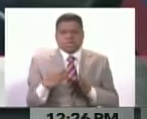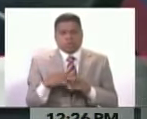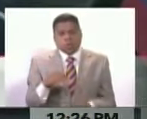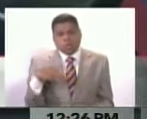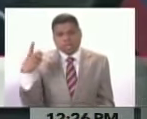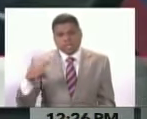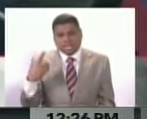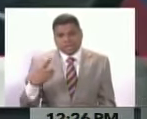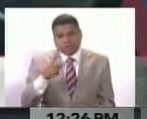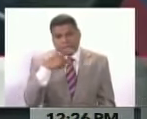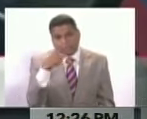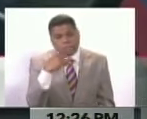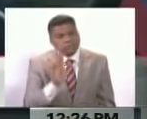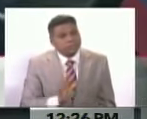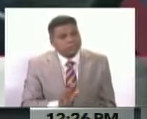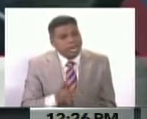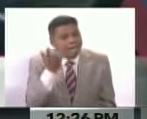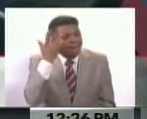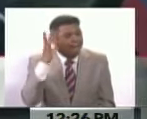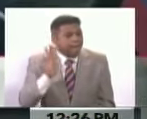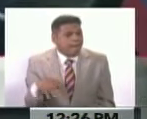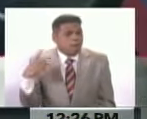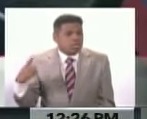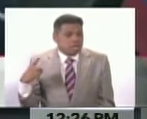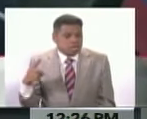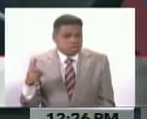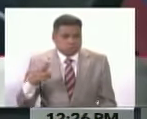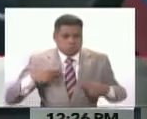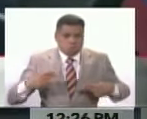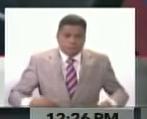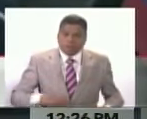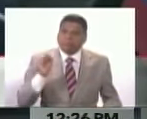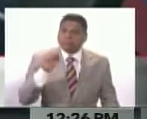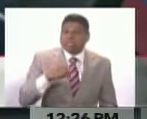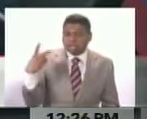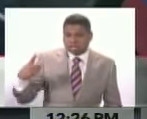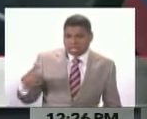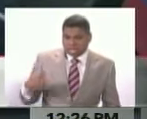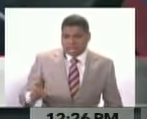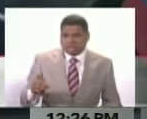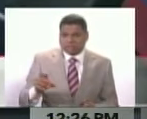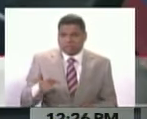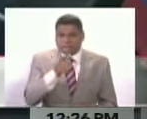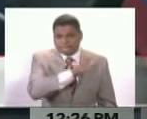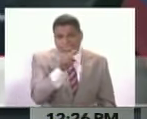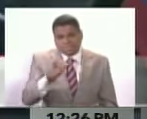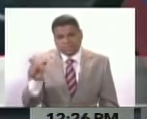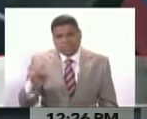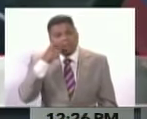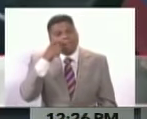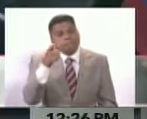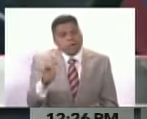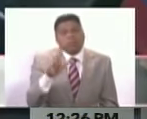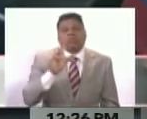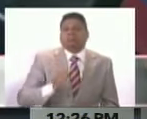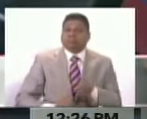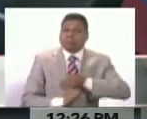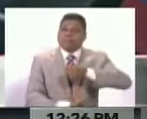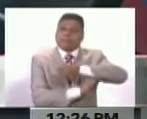derechos humanos incluyen, por supuesto, los derechos civiles y políticos. Los derechos civiles y políticos son fundamentales, por